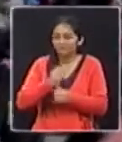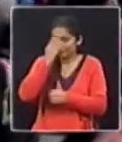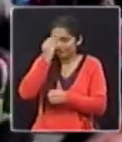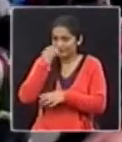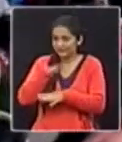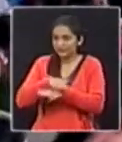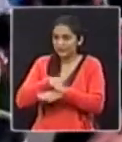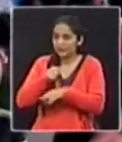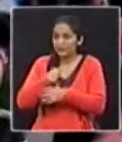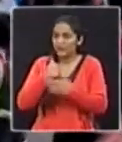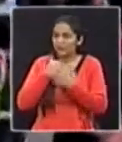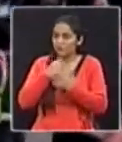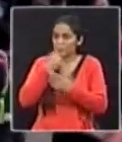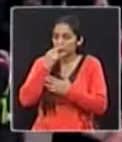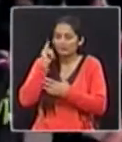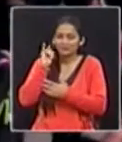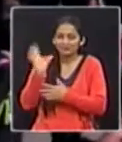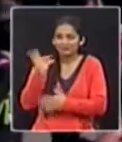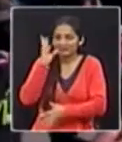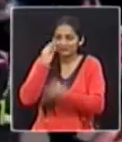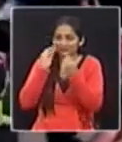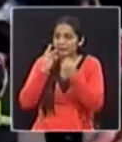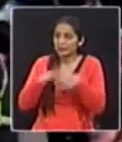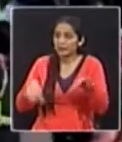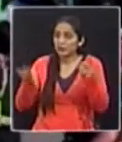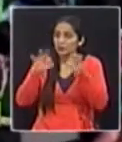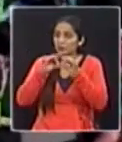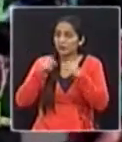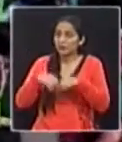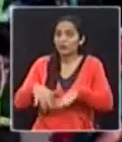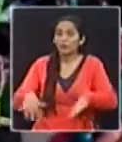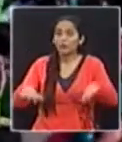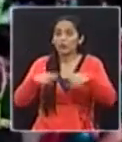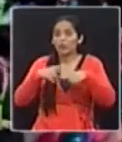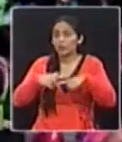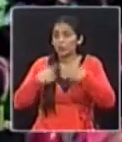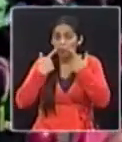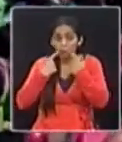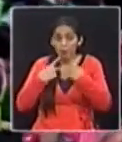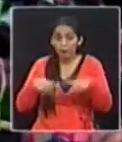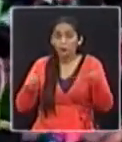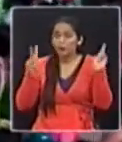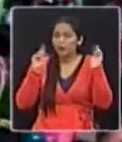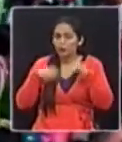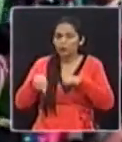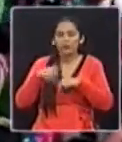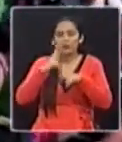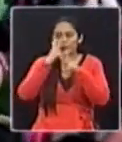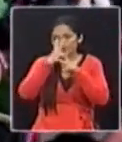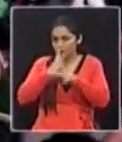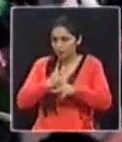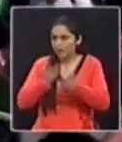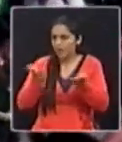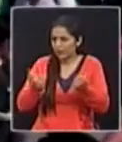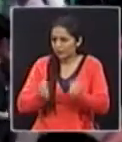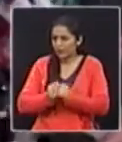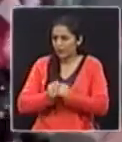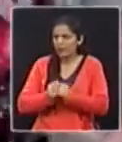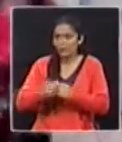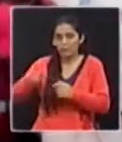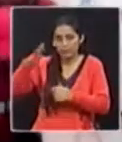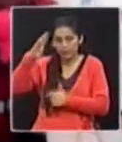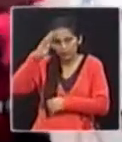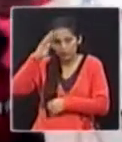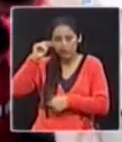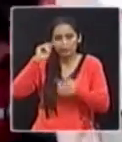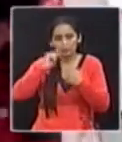cultura de seguridad de los niños que se apropien de los espacios públicos es la disposición a trabajar con los niños va a estar la seguridad va estar guardia ciudadana policía nacional